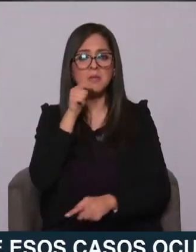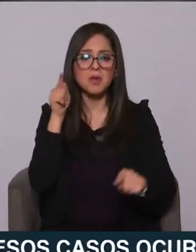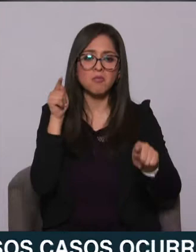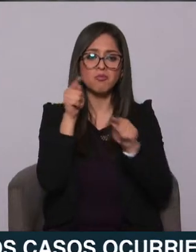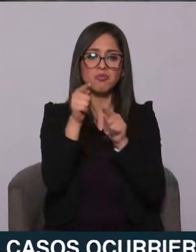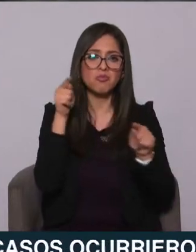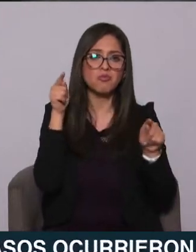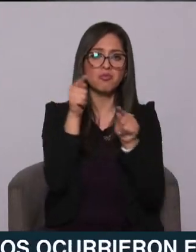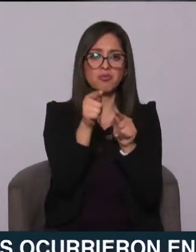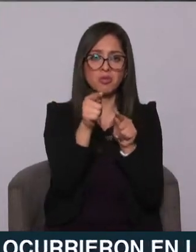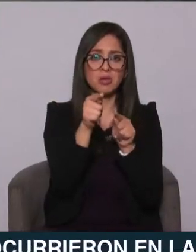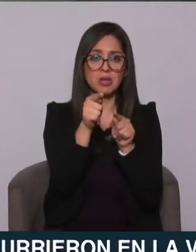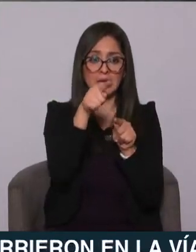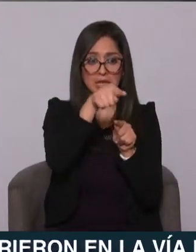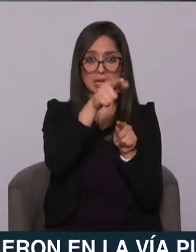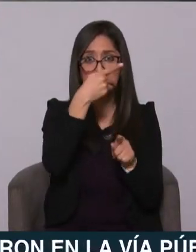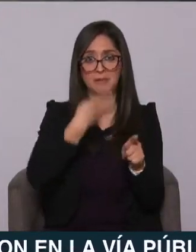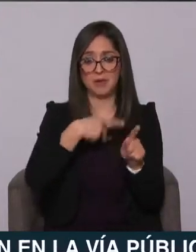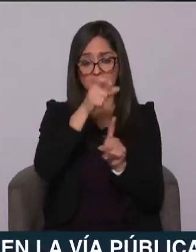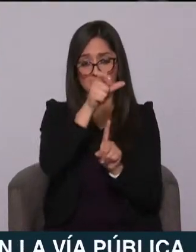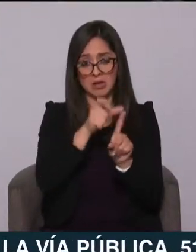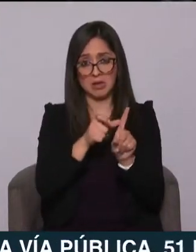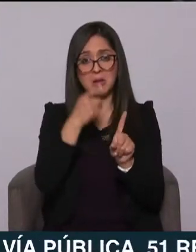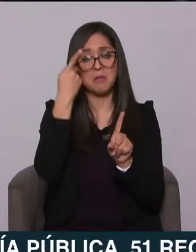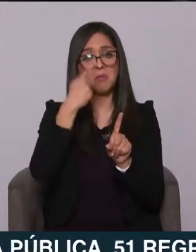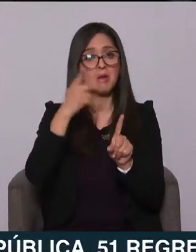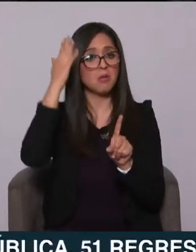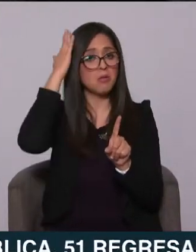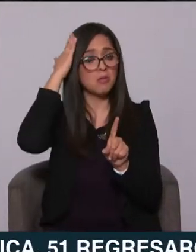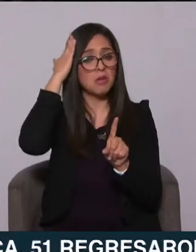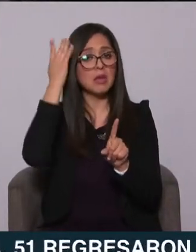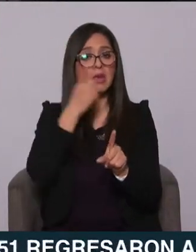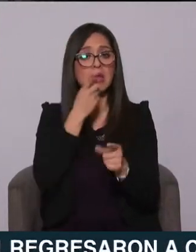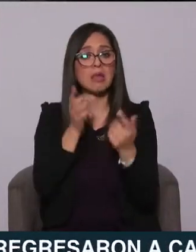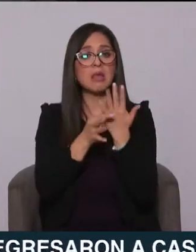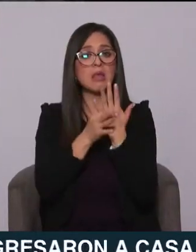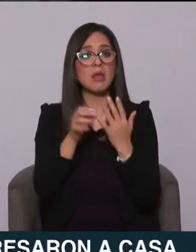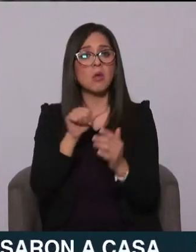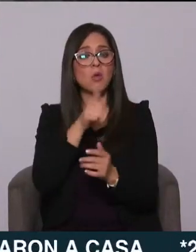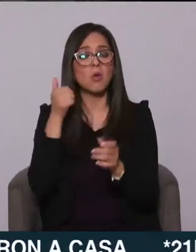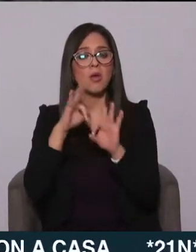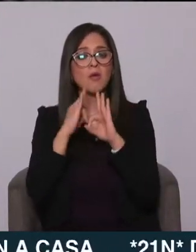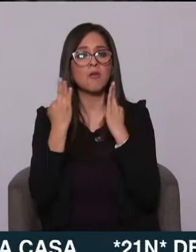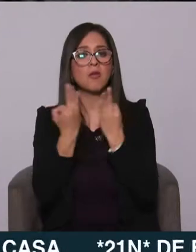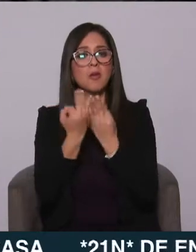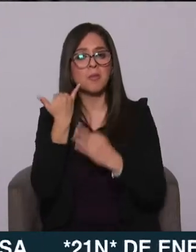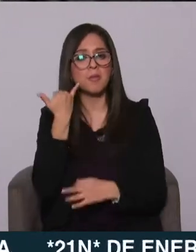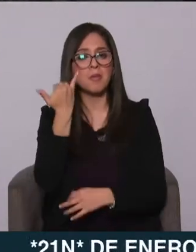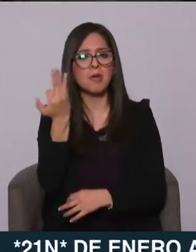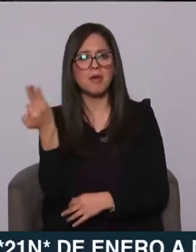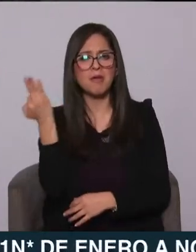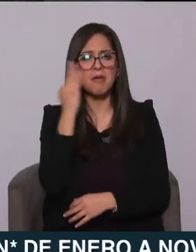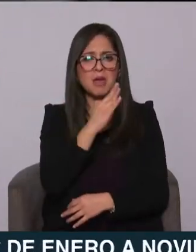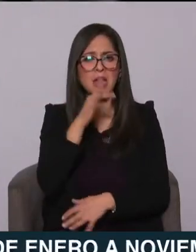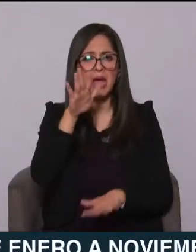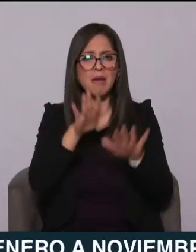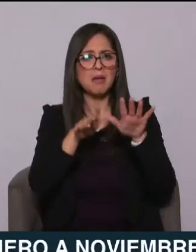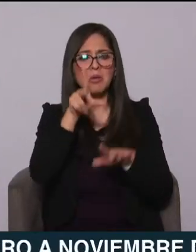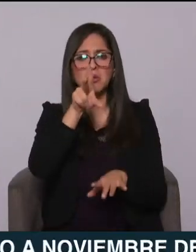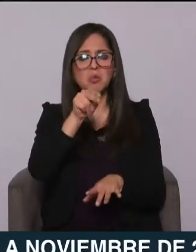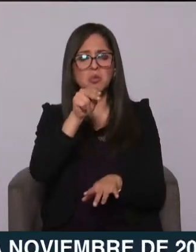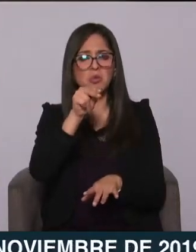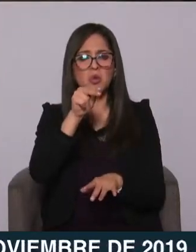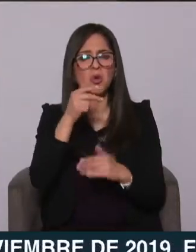directas, pero la autoridad habla de otras formas de extorsión que resultan casi imperceptibles,